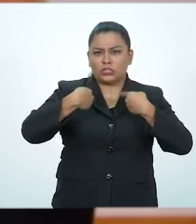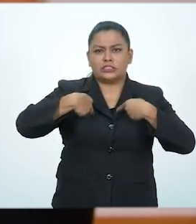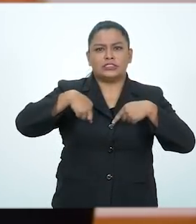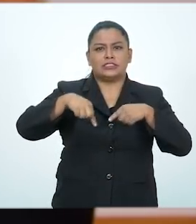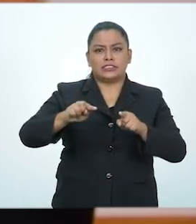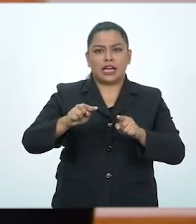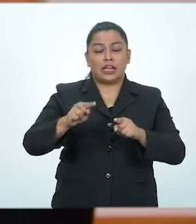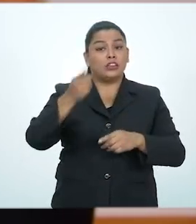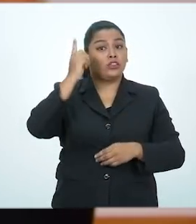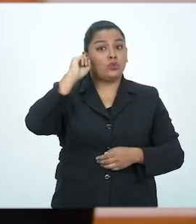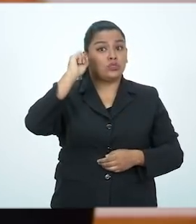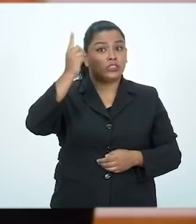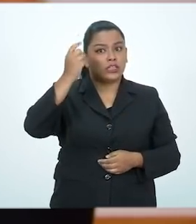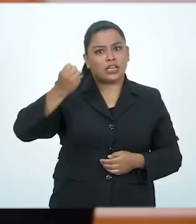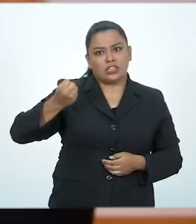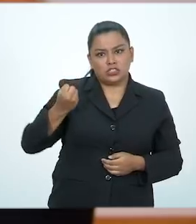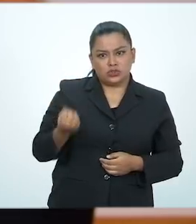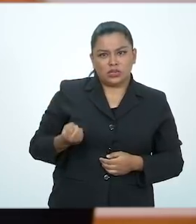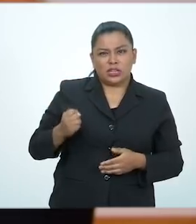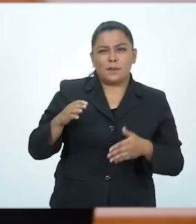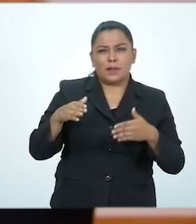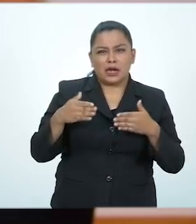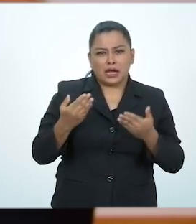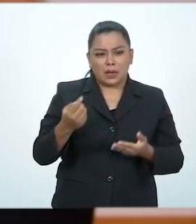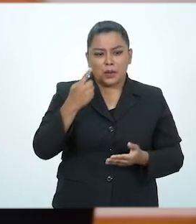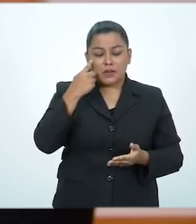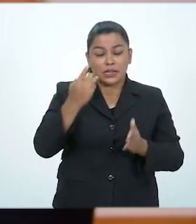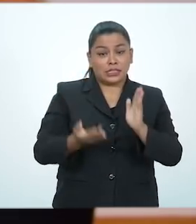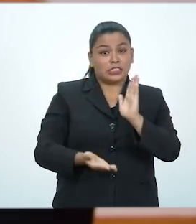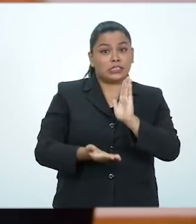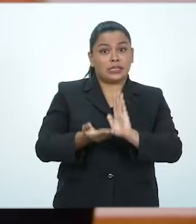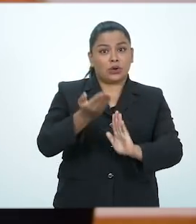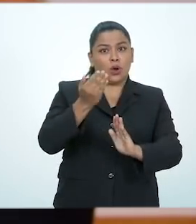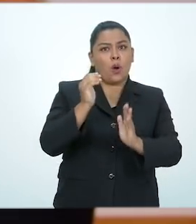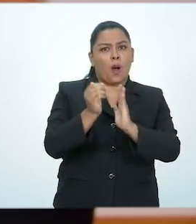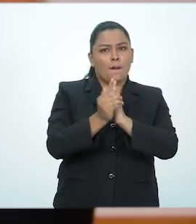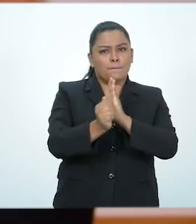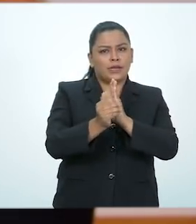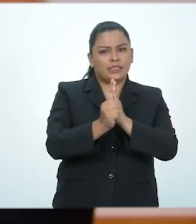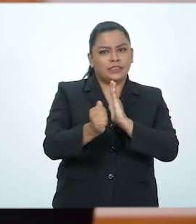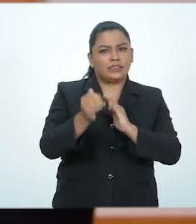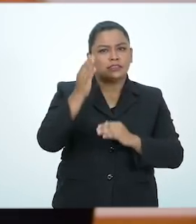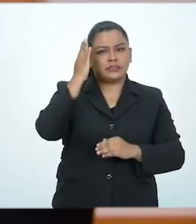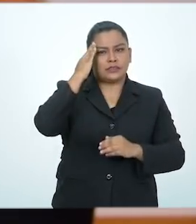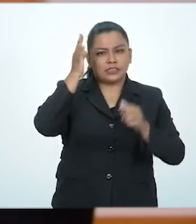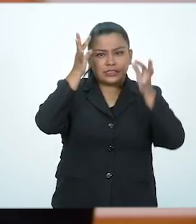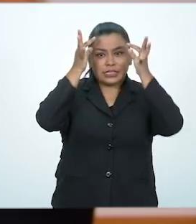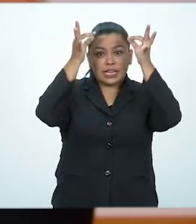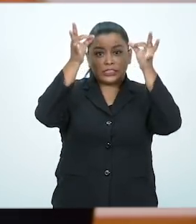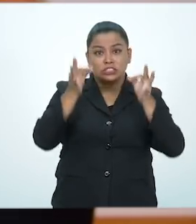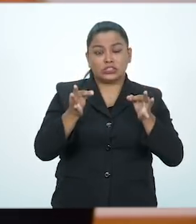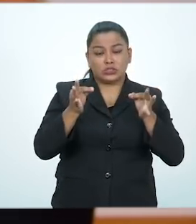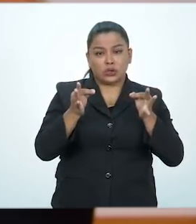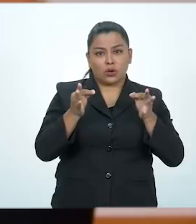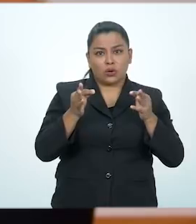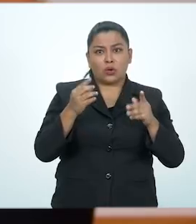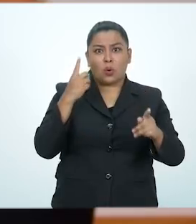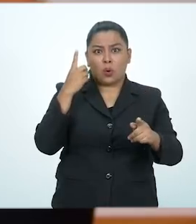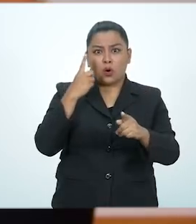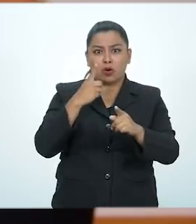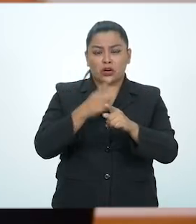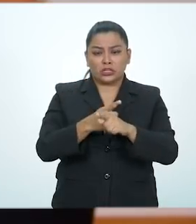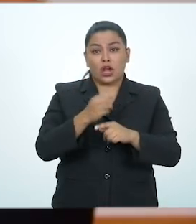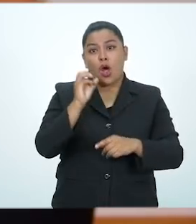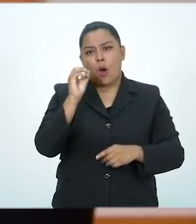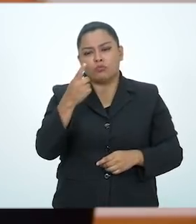el estudiantado, a fin de corroborar el desarrollo de competencias y tomar las decisiones oportunas o buscar